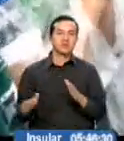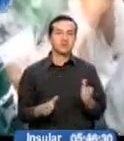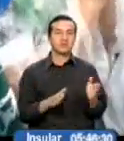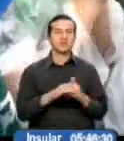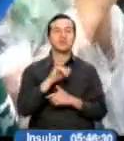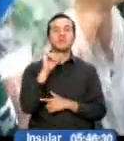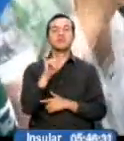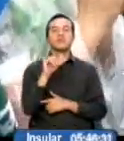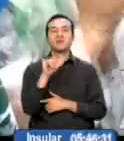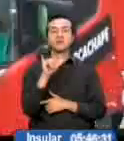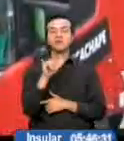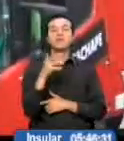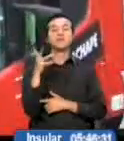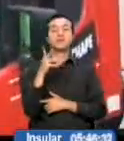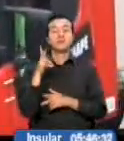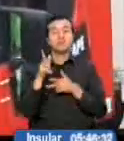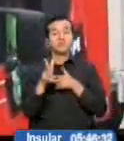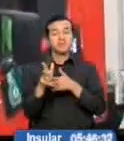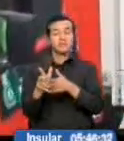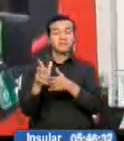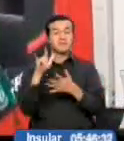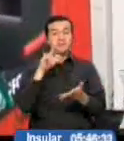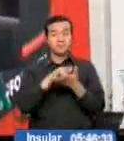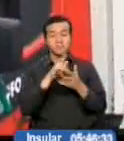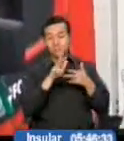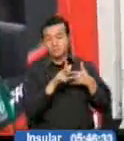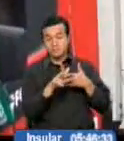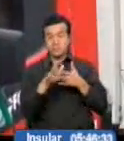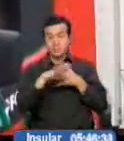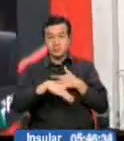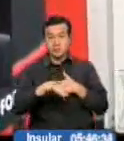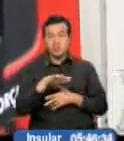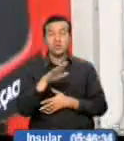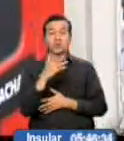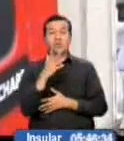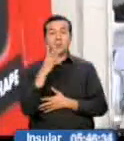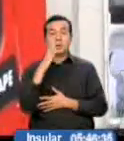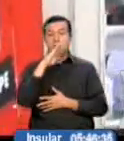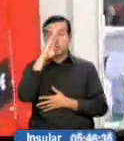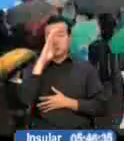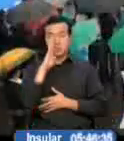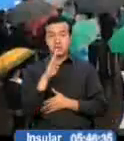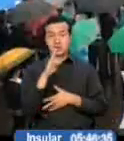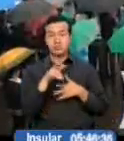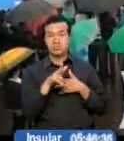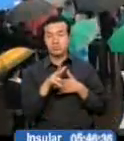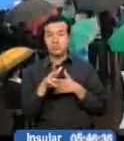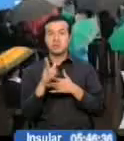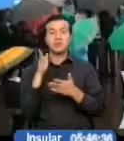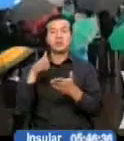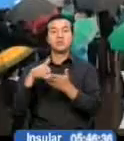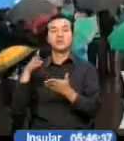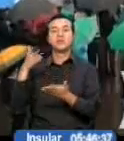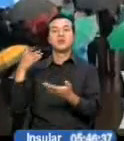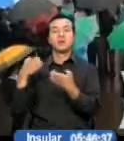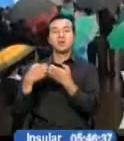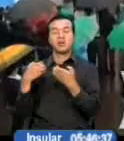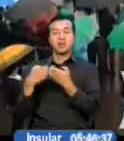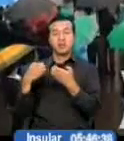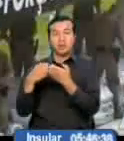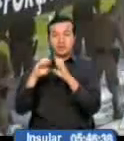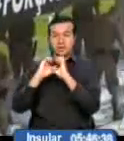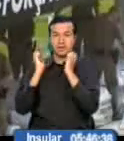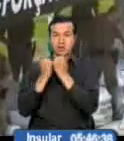sábado en una caravana desde el aeropuerto Serafín en Osberrazo de Chapecó, hasta el estadio del equipo El Arena,